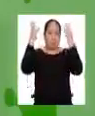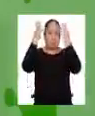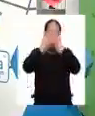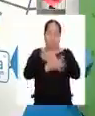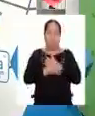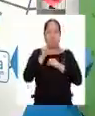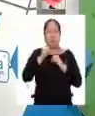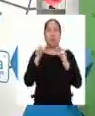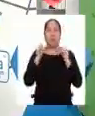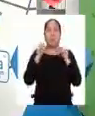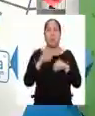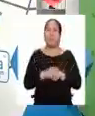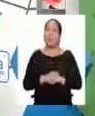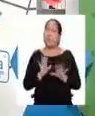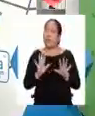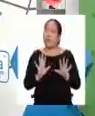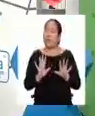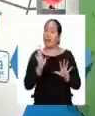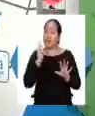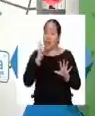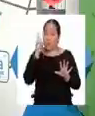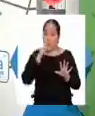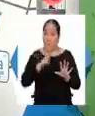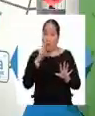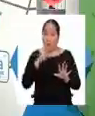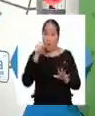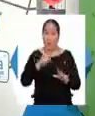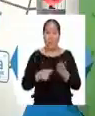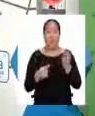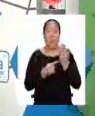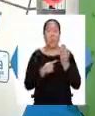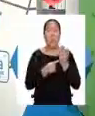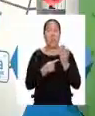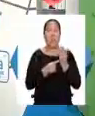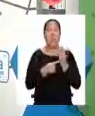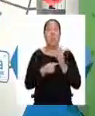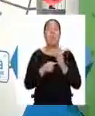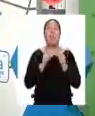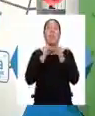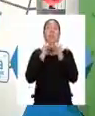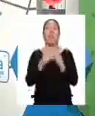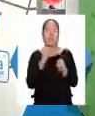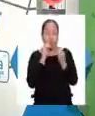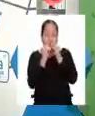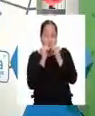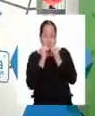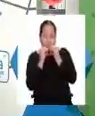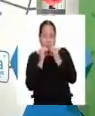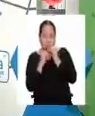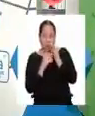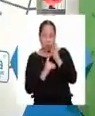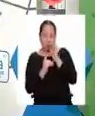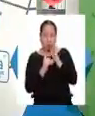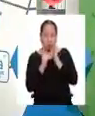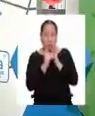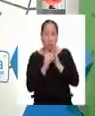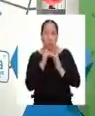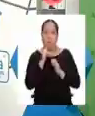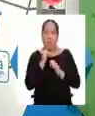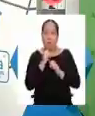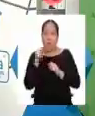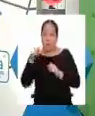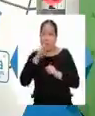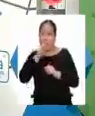nubla. Ojo. Igual hay que tener en cuenta que esta es una tecnología en desarrollo y aún no se determina exactamente qué